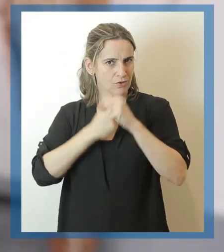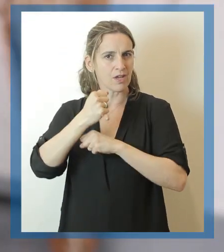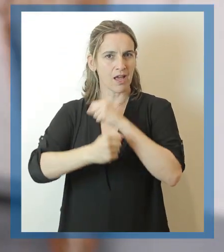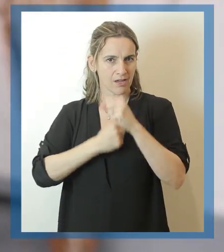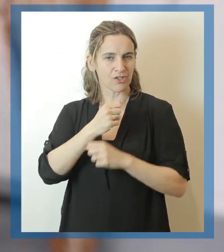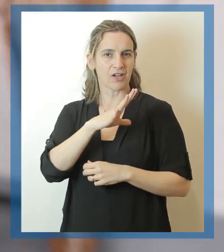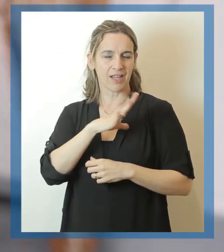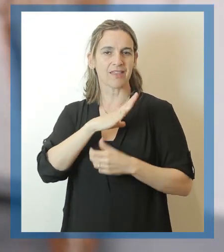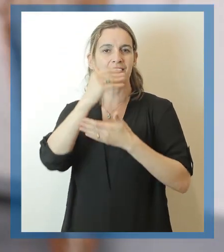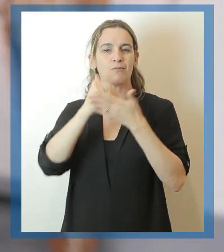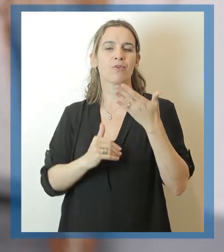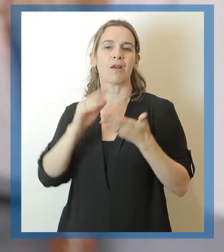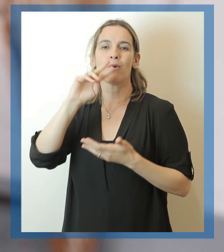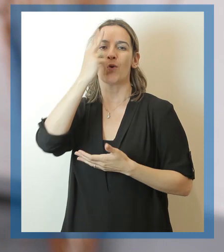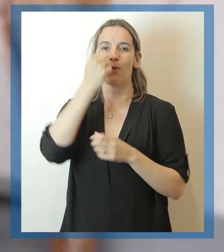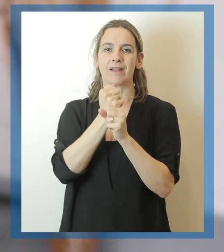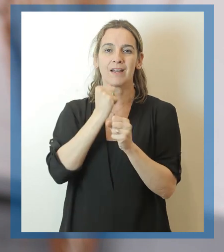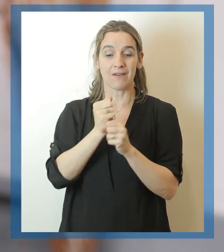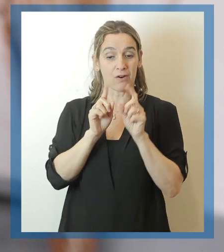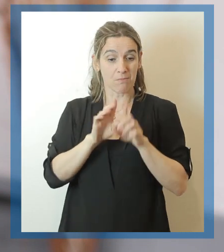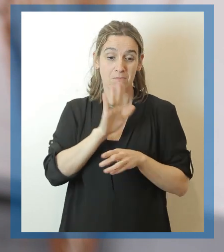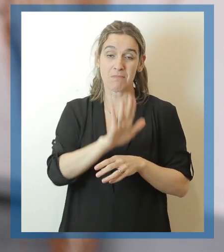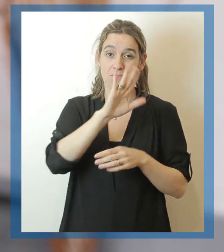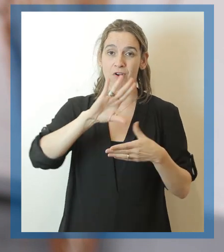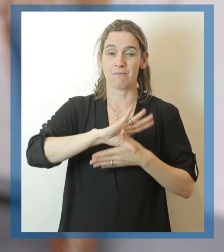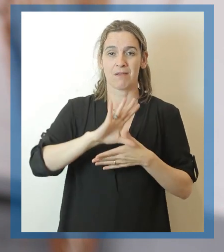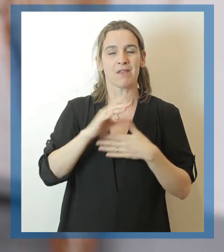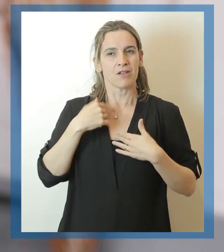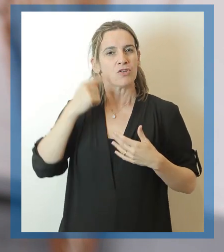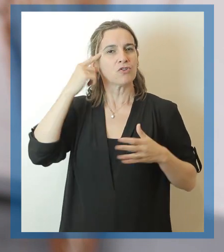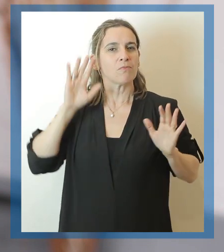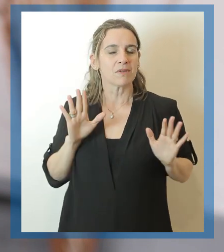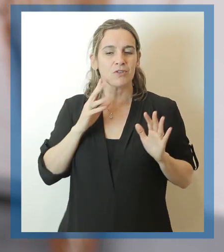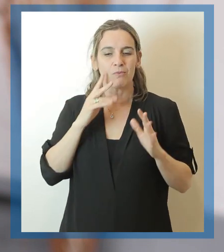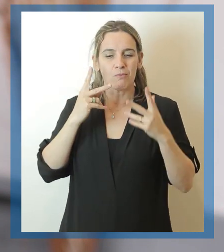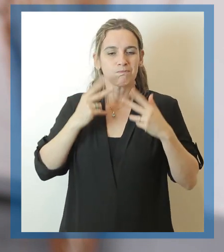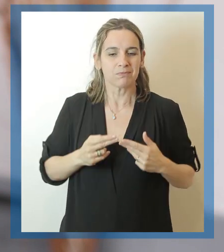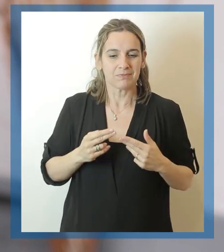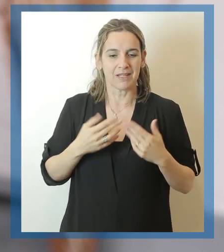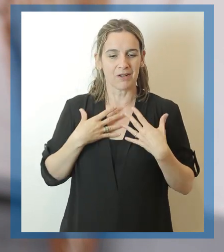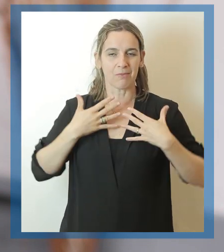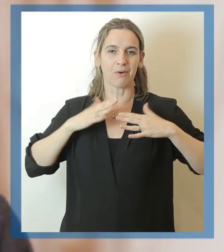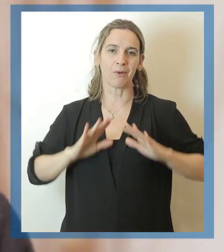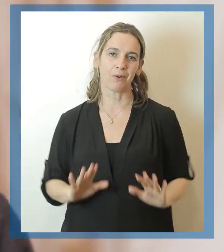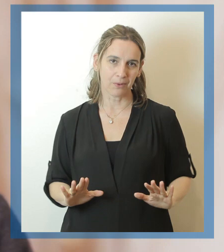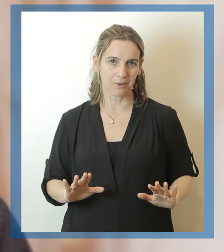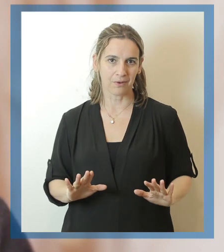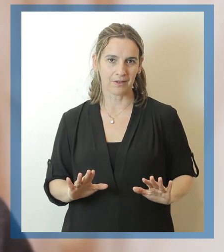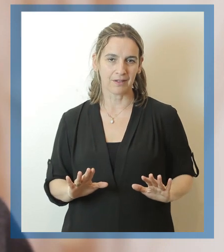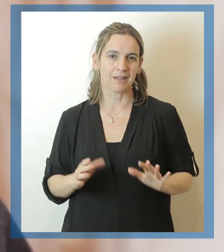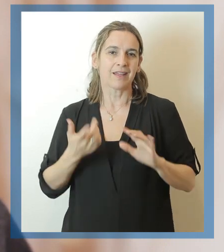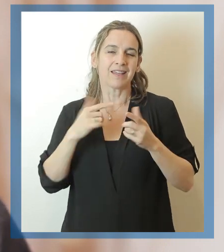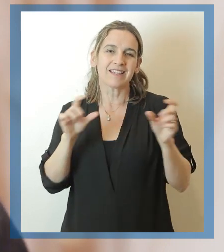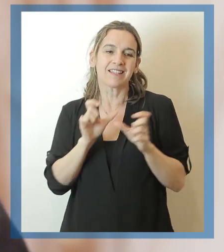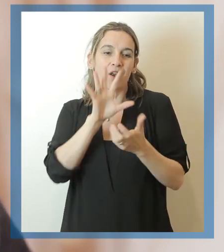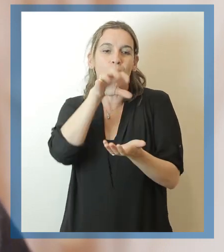las brillantes ideas que ya hace unos cuantos años tiene el programa Uruguay Trabaja y el propio Mides, ¿no? Y yo creo que es